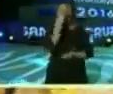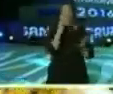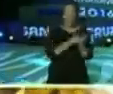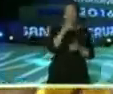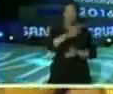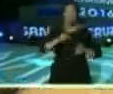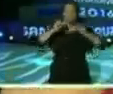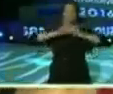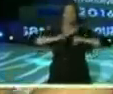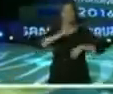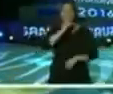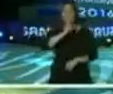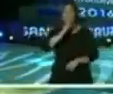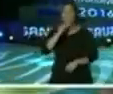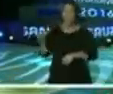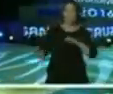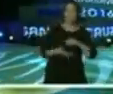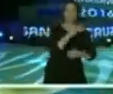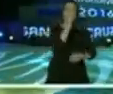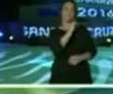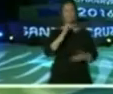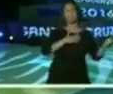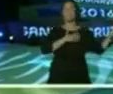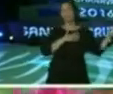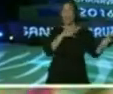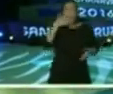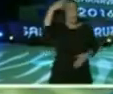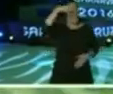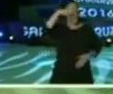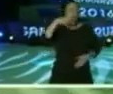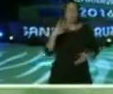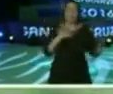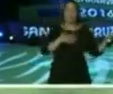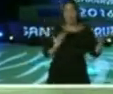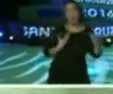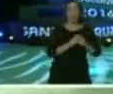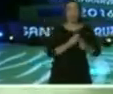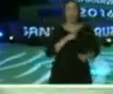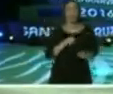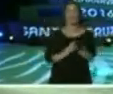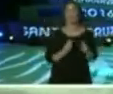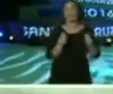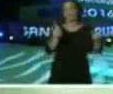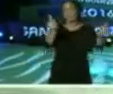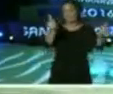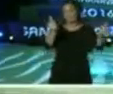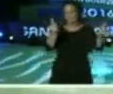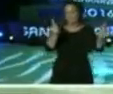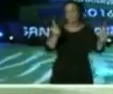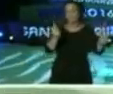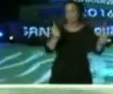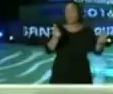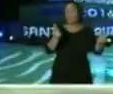viejitos que van de verbena, bailar con clavijo les quita la pena. Ya no